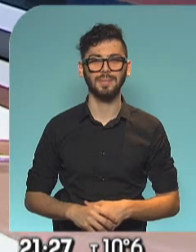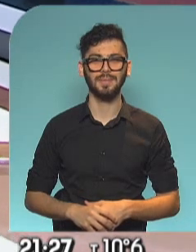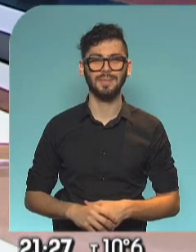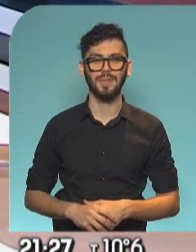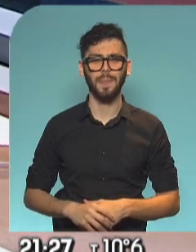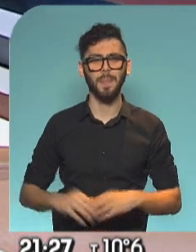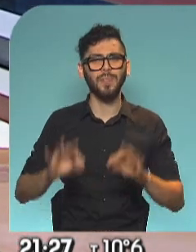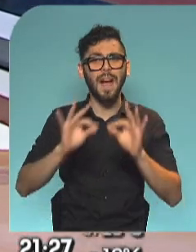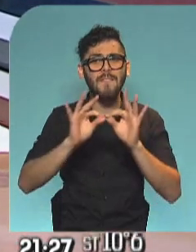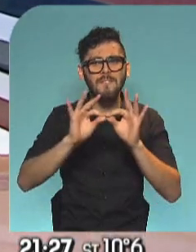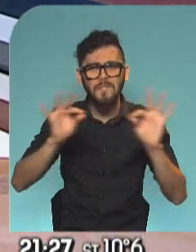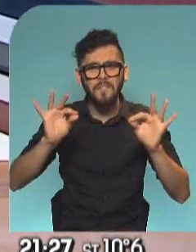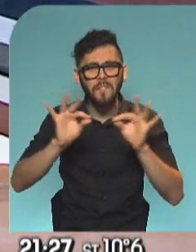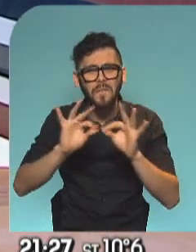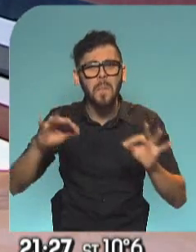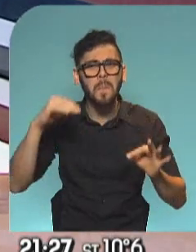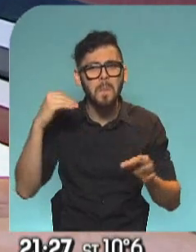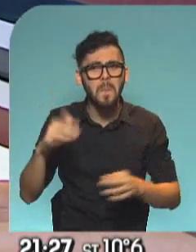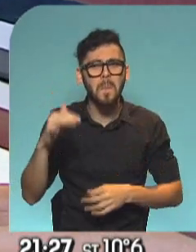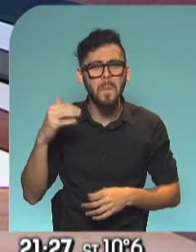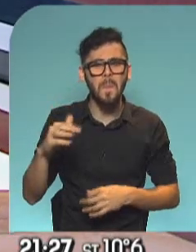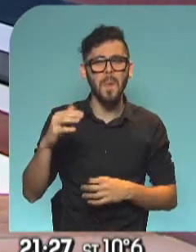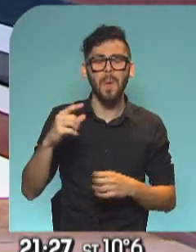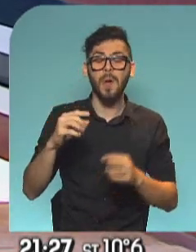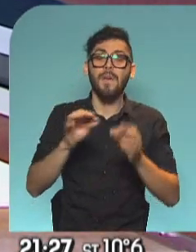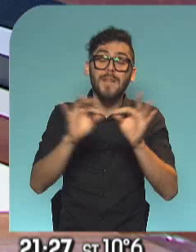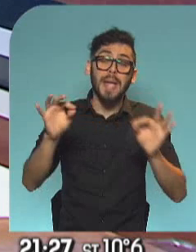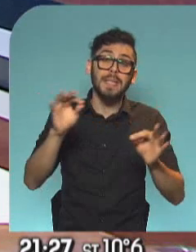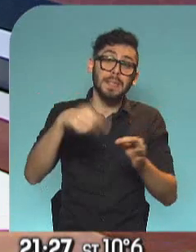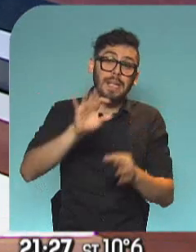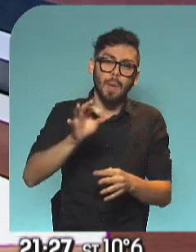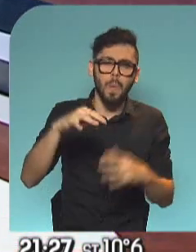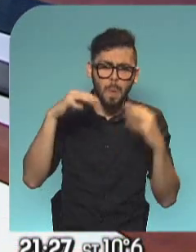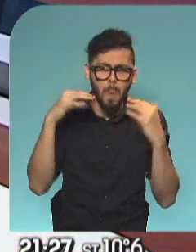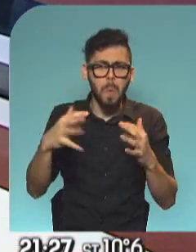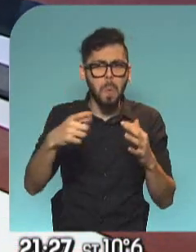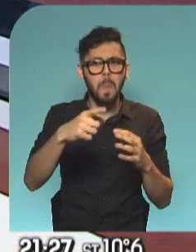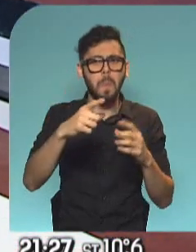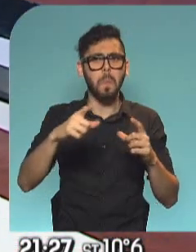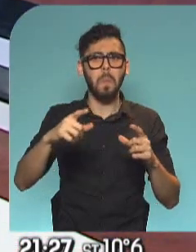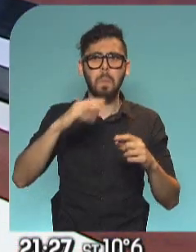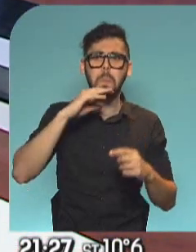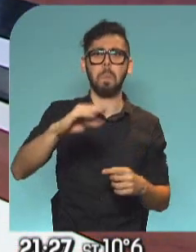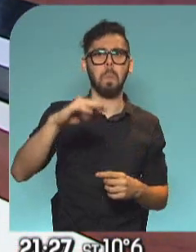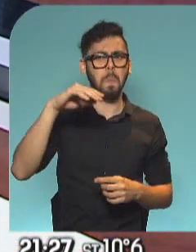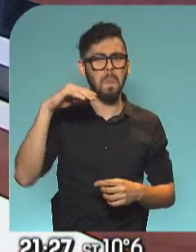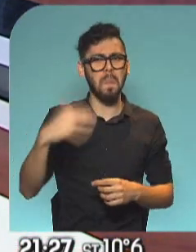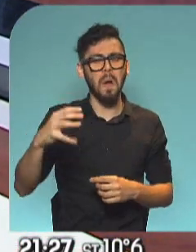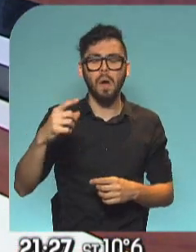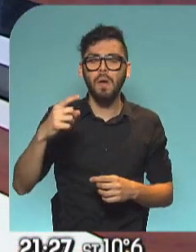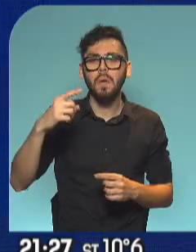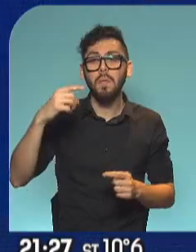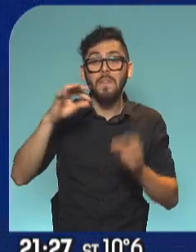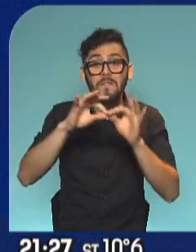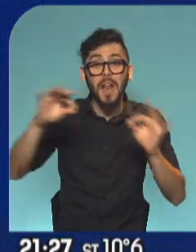¿Cuántas frases que uno termina dejando en el camino, no? Sabe que es polémico, sabemos que es polémico en cada una de sus declaraciones Donald Trump, pero muchas